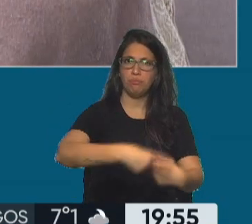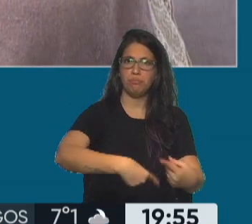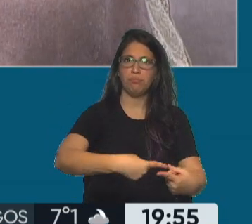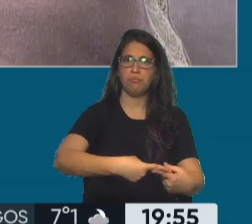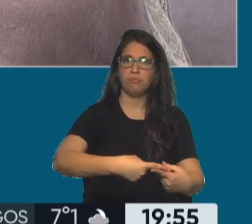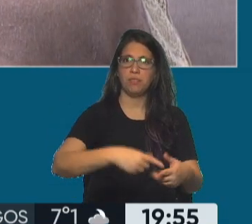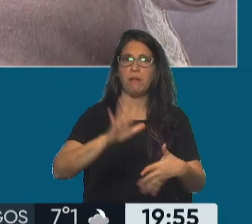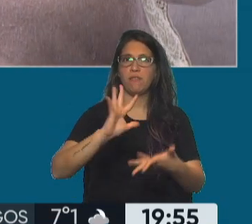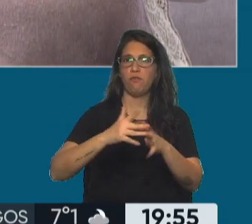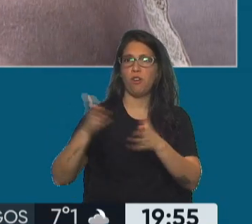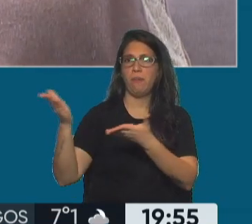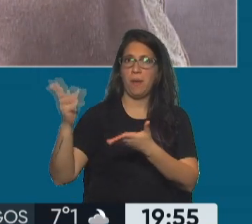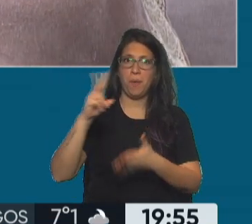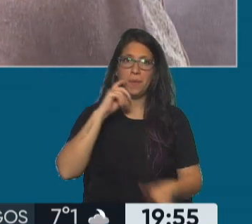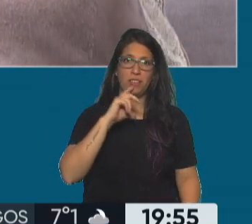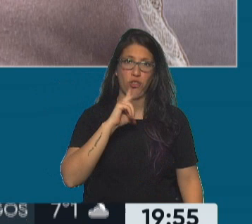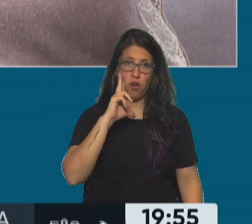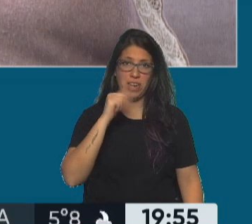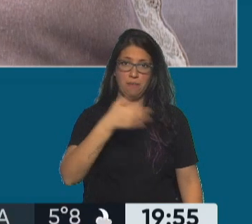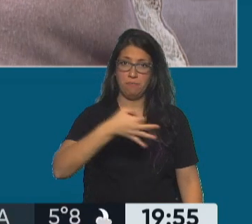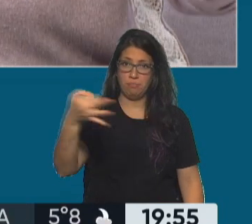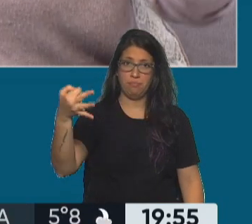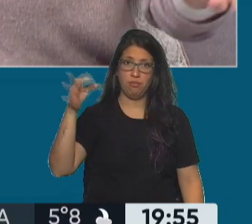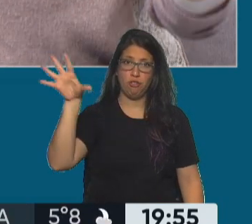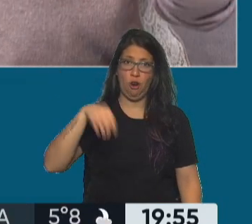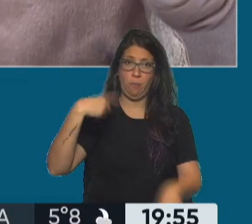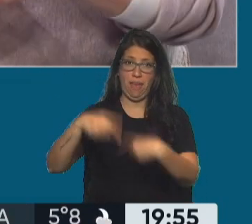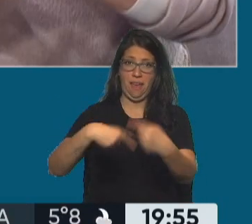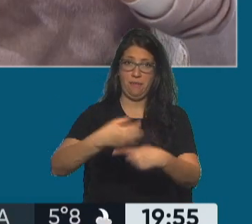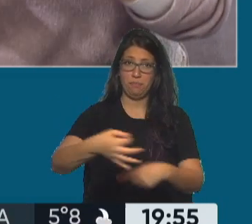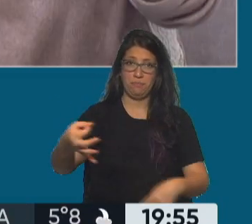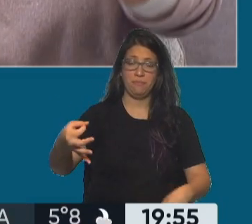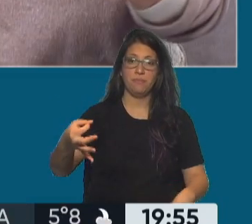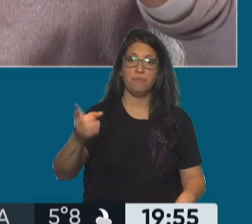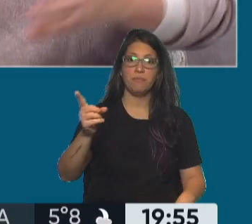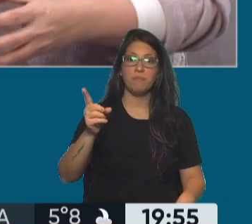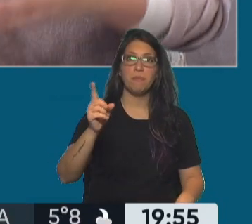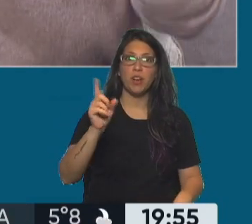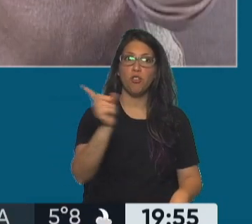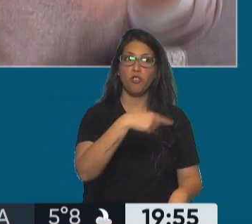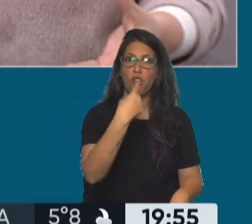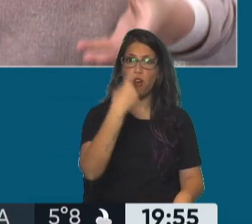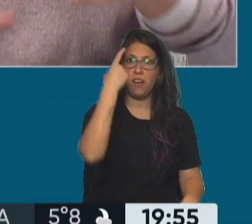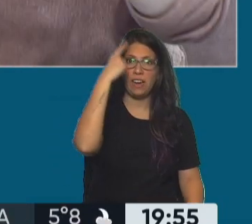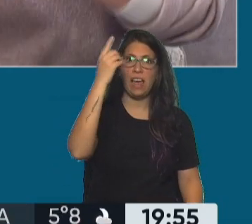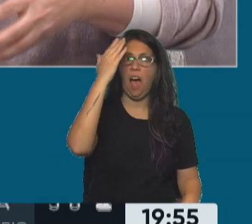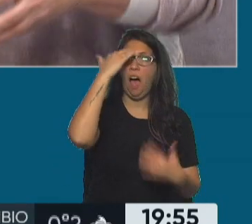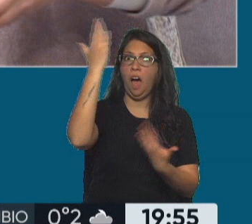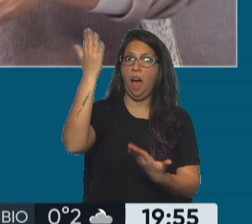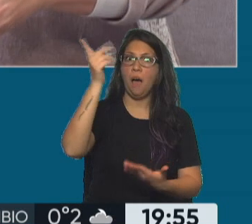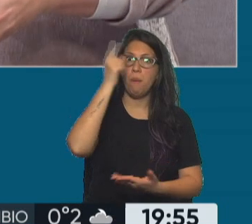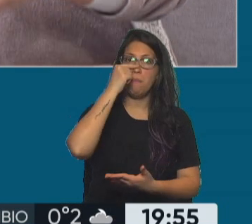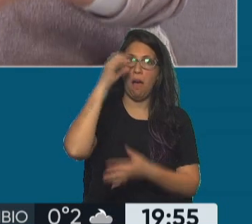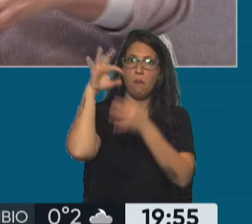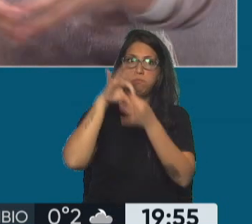más con exponentes como Victoria Villarruel, que efectivamente reproducen esas lógicas de pensamiento, pero en el imaginario social esto de que hay que honrar al padre, esto de que tal